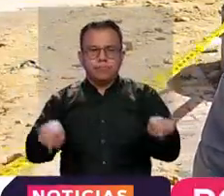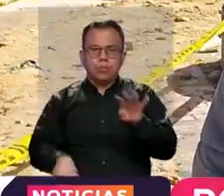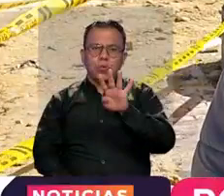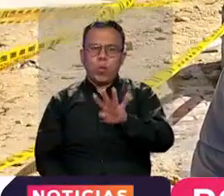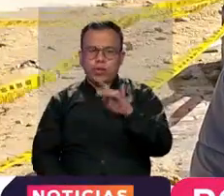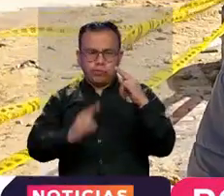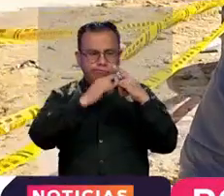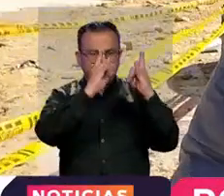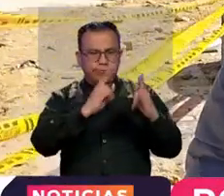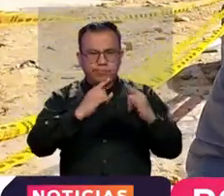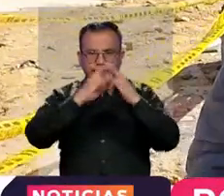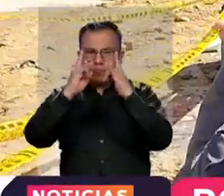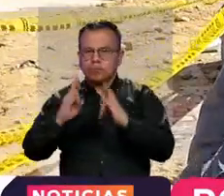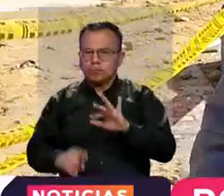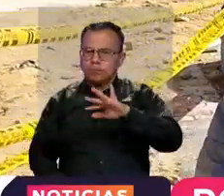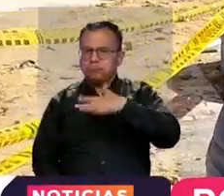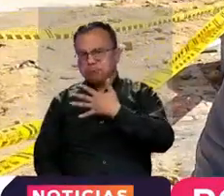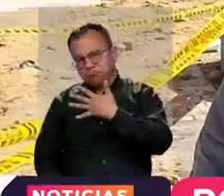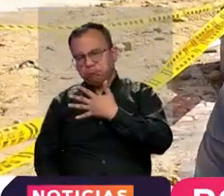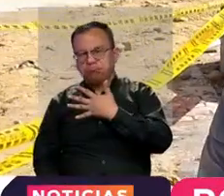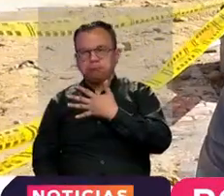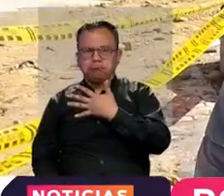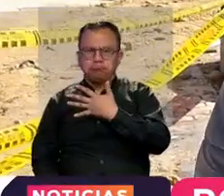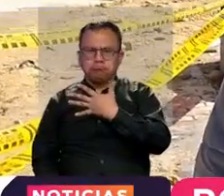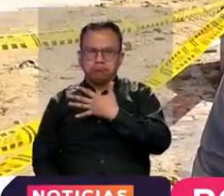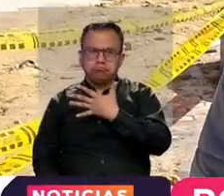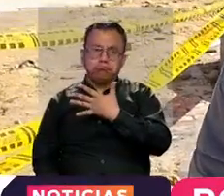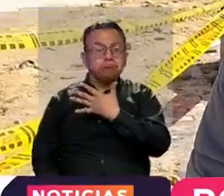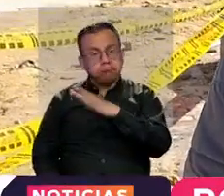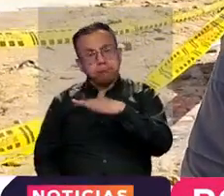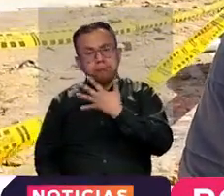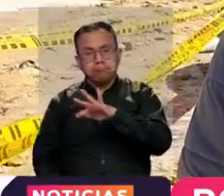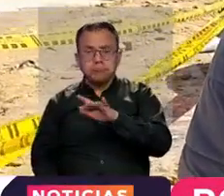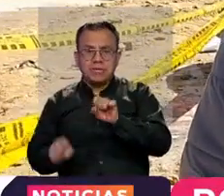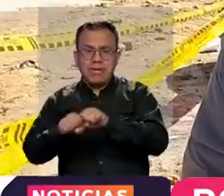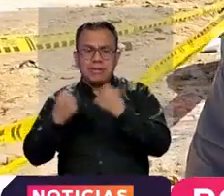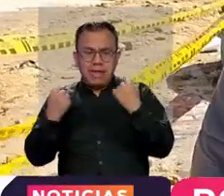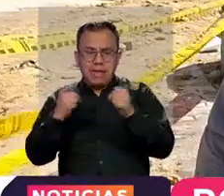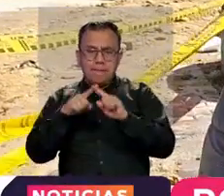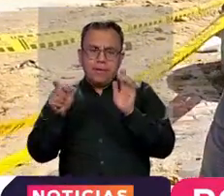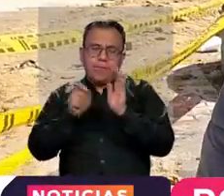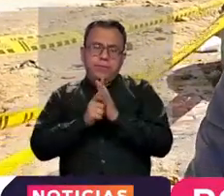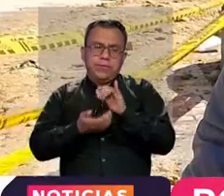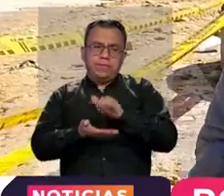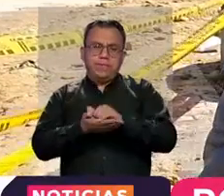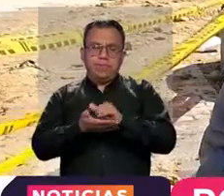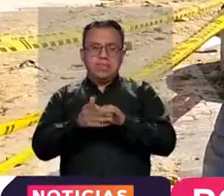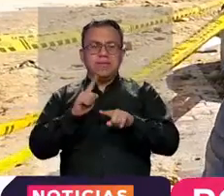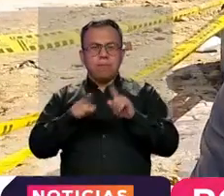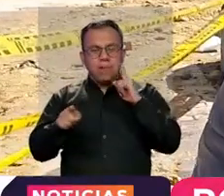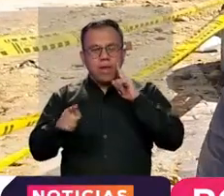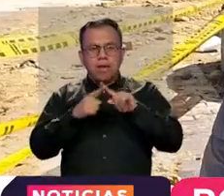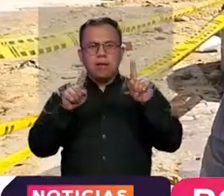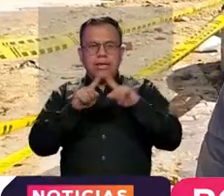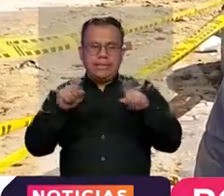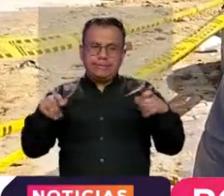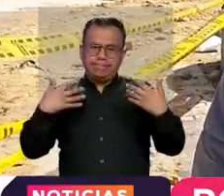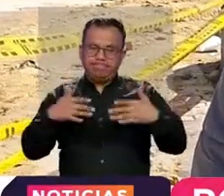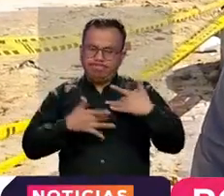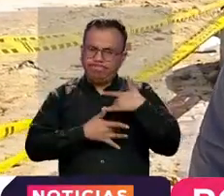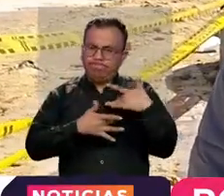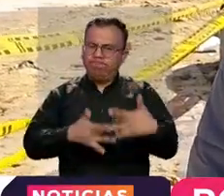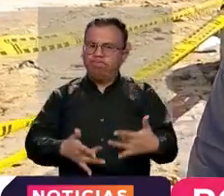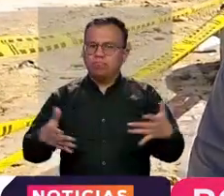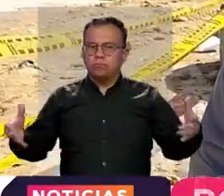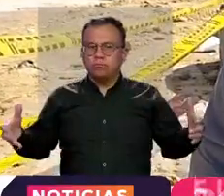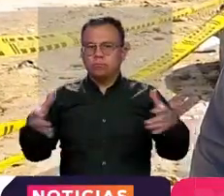4 casetas, una quinta quedó pues averiada, pero pues igual también resaltar la muy buena